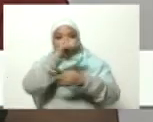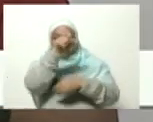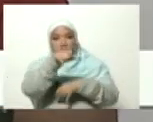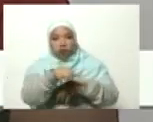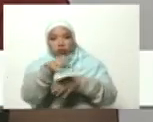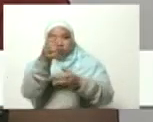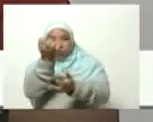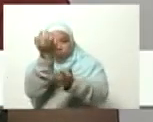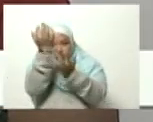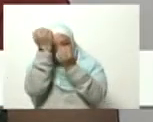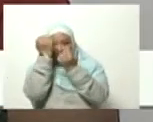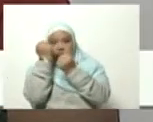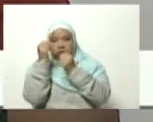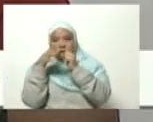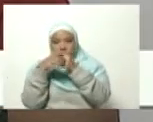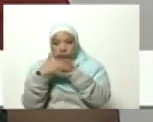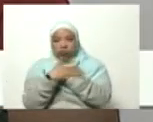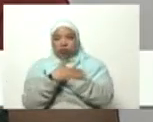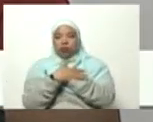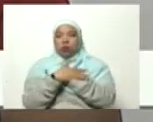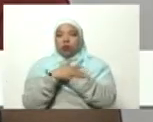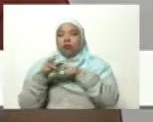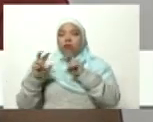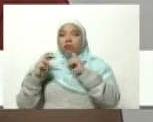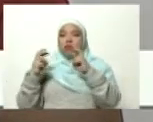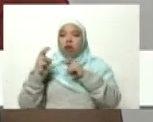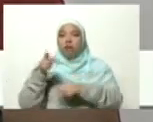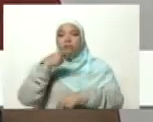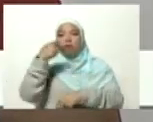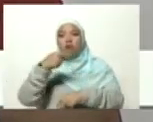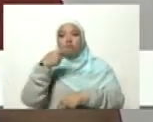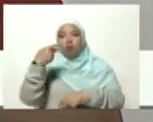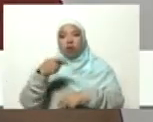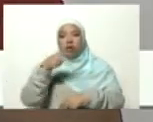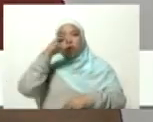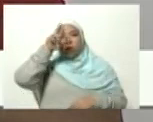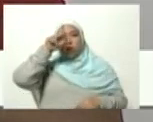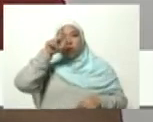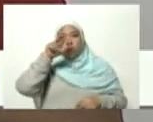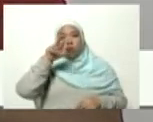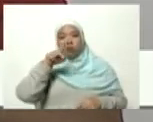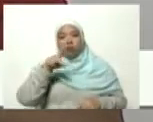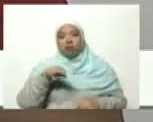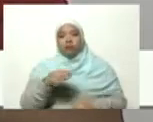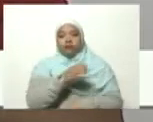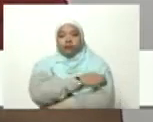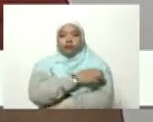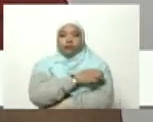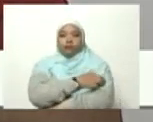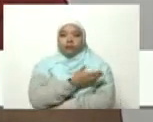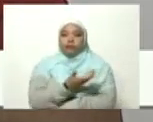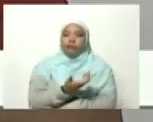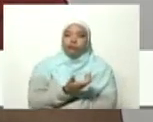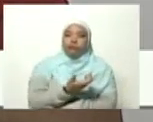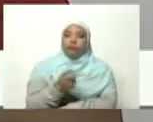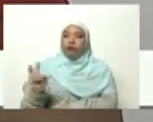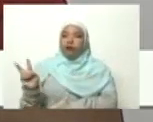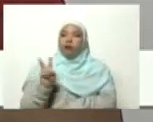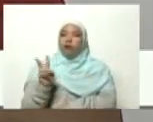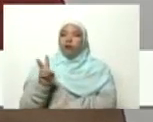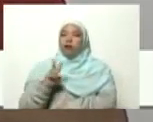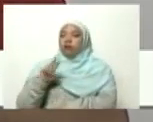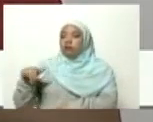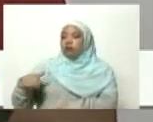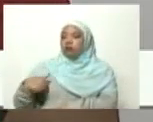Es un tema que es de la dinámica política de todos los días. Ahora nuestra posición es clara y firme. Venezuela,